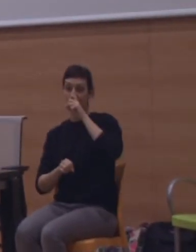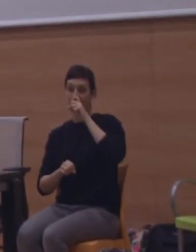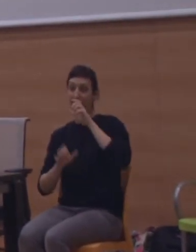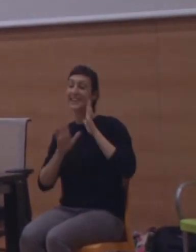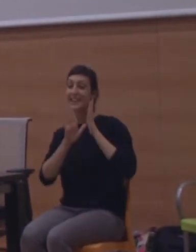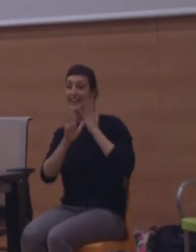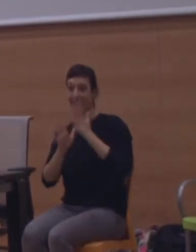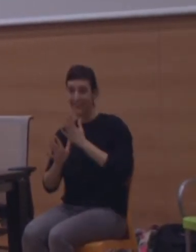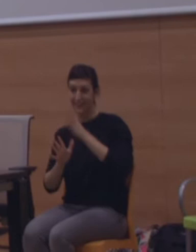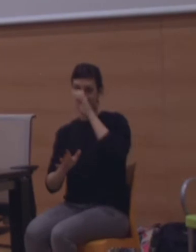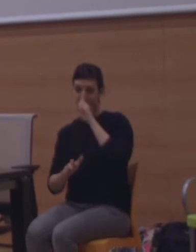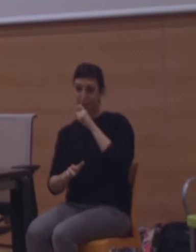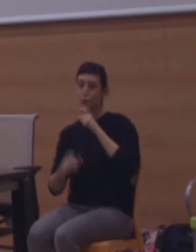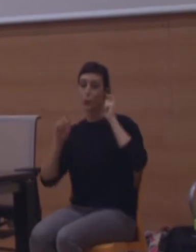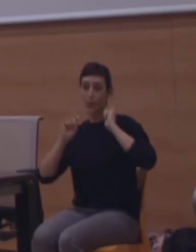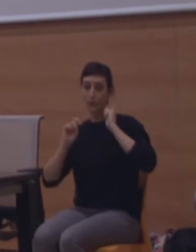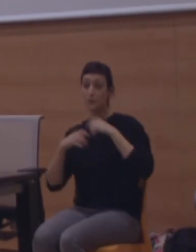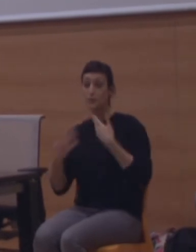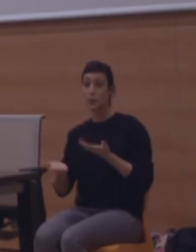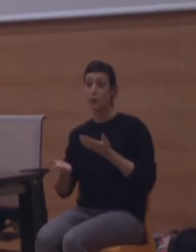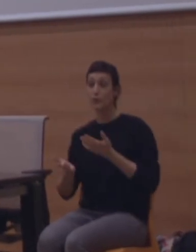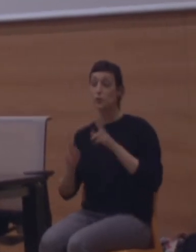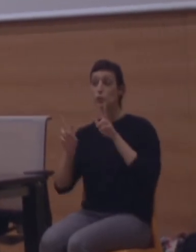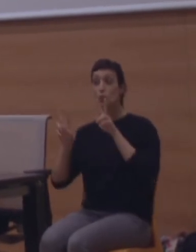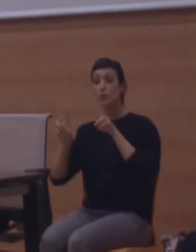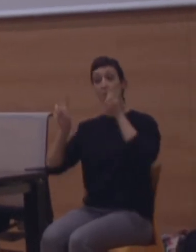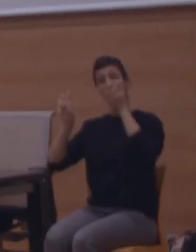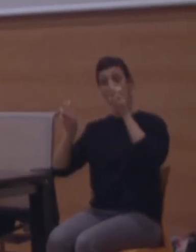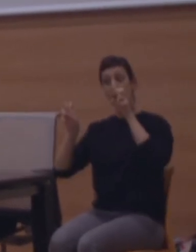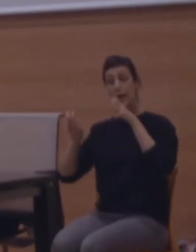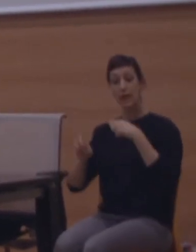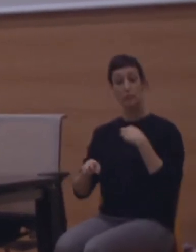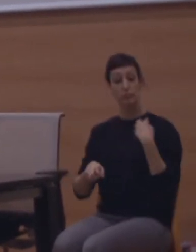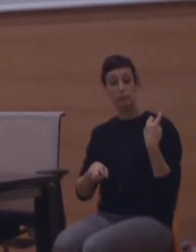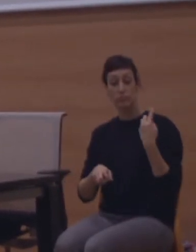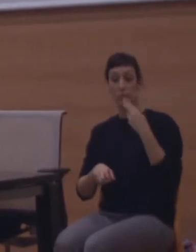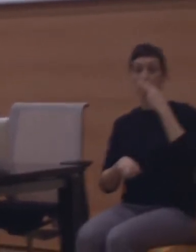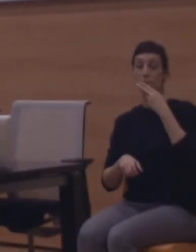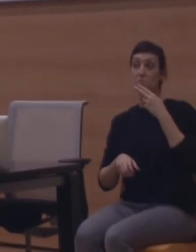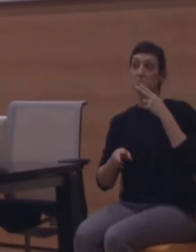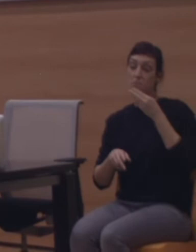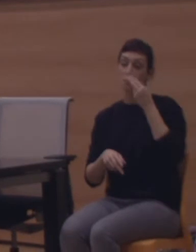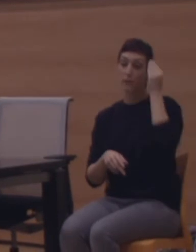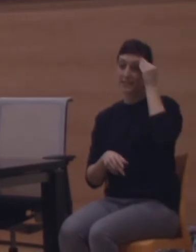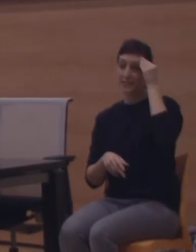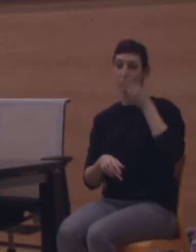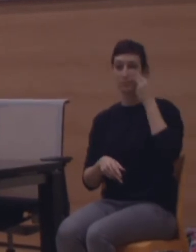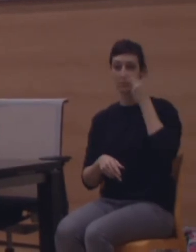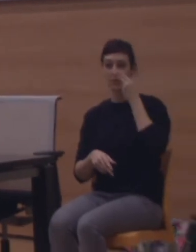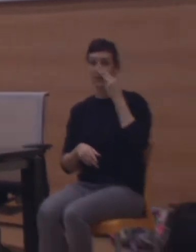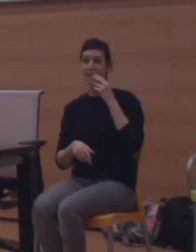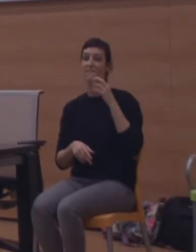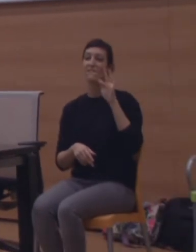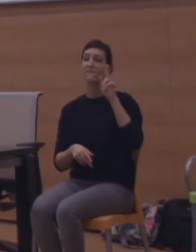años. Y vamos a tratar un tema que nos parece muy importante. Fran Blanco nos lo propuso y uno de